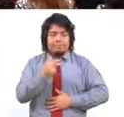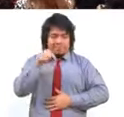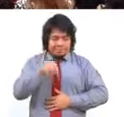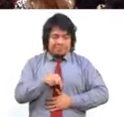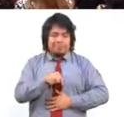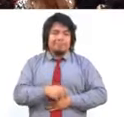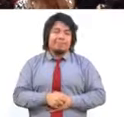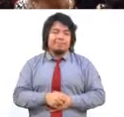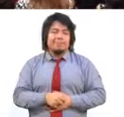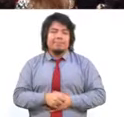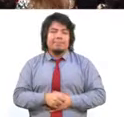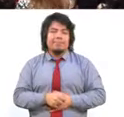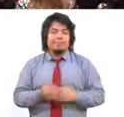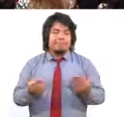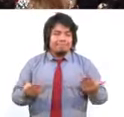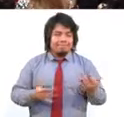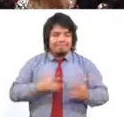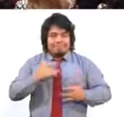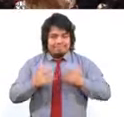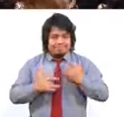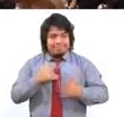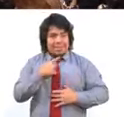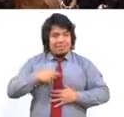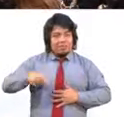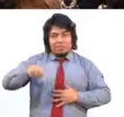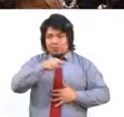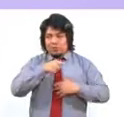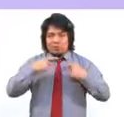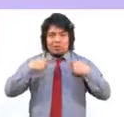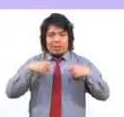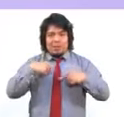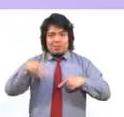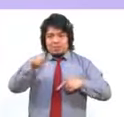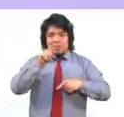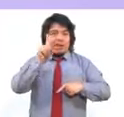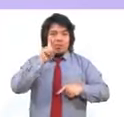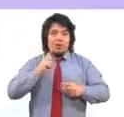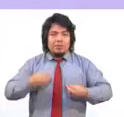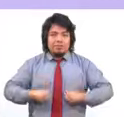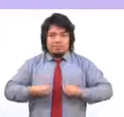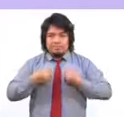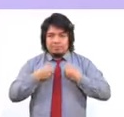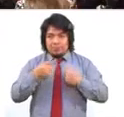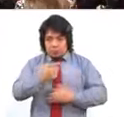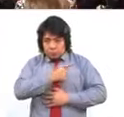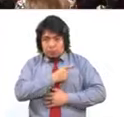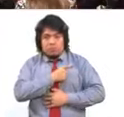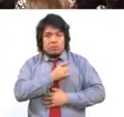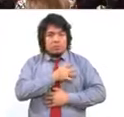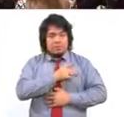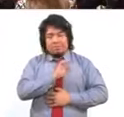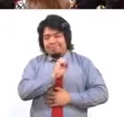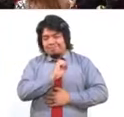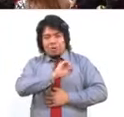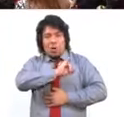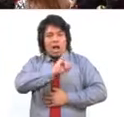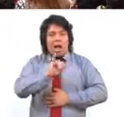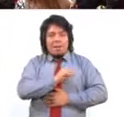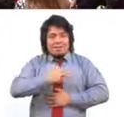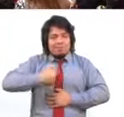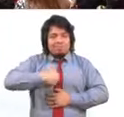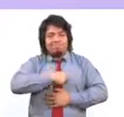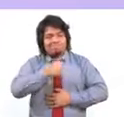nuestra, que nos dice a las mujeres que vivimos aquí, no estás sola y estamos haciendo cosas